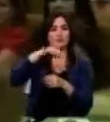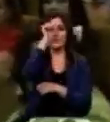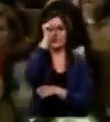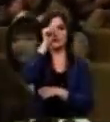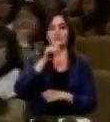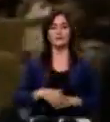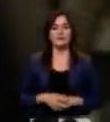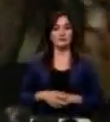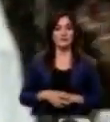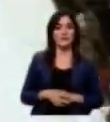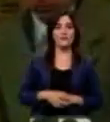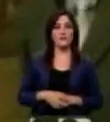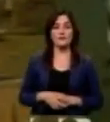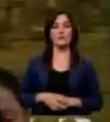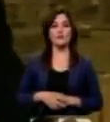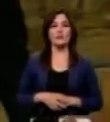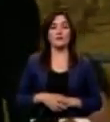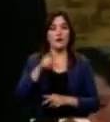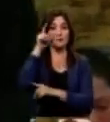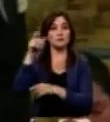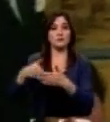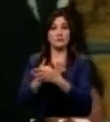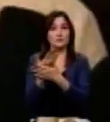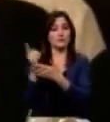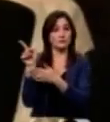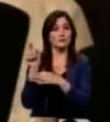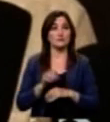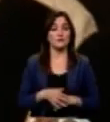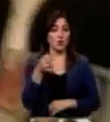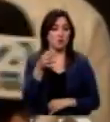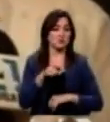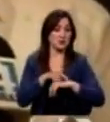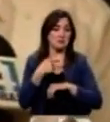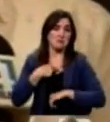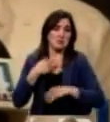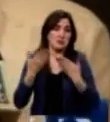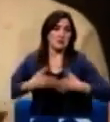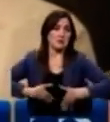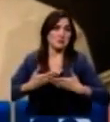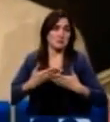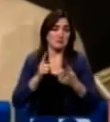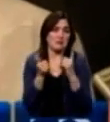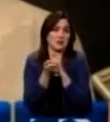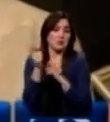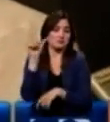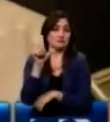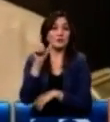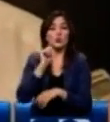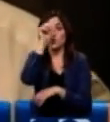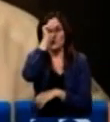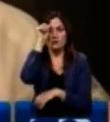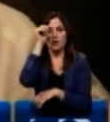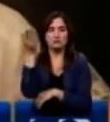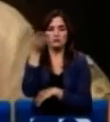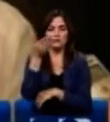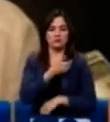domingo. Finalizó señalando que aunque ya hay fiscal nuevo, él cumplirá su tiempo. No incide en nada, el domingo